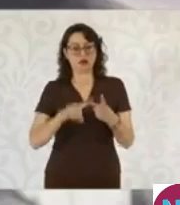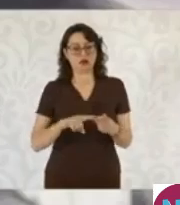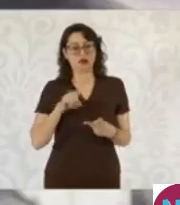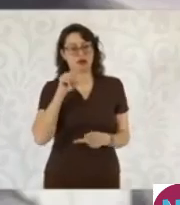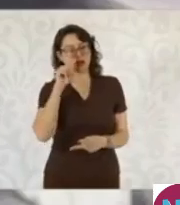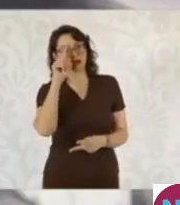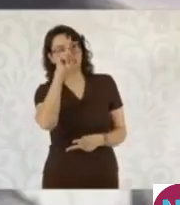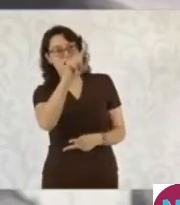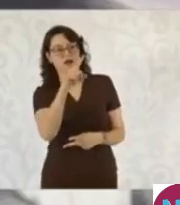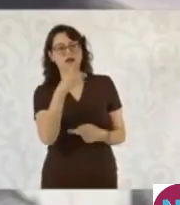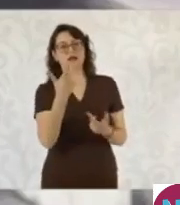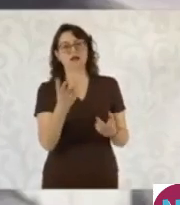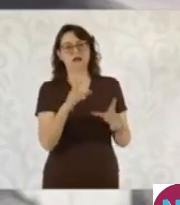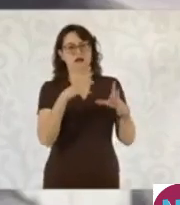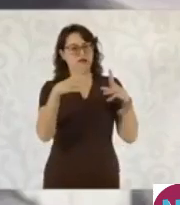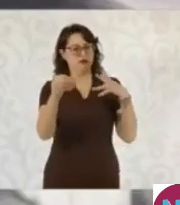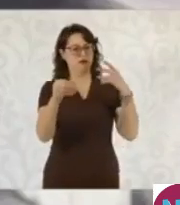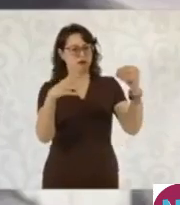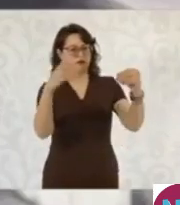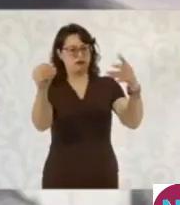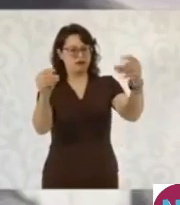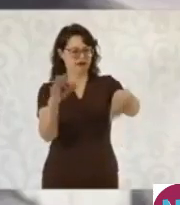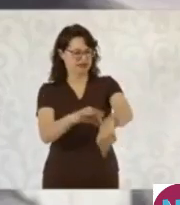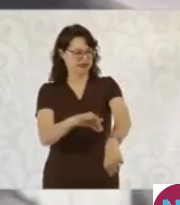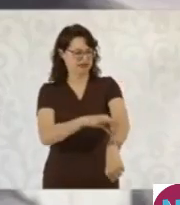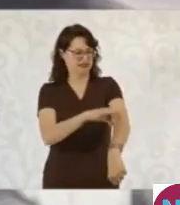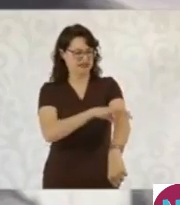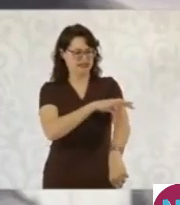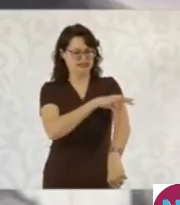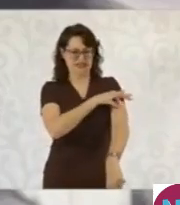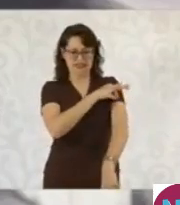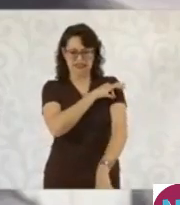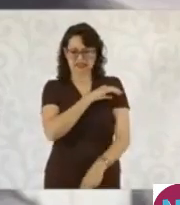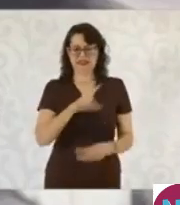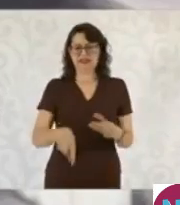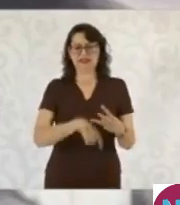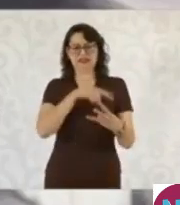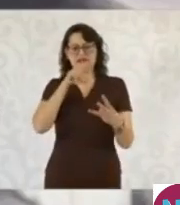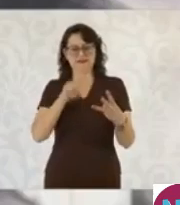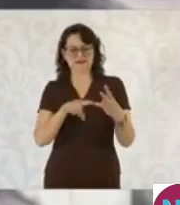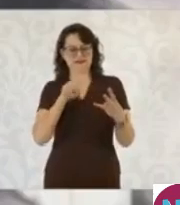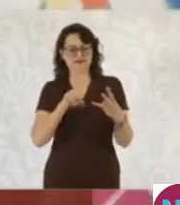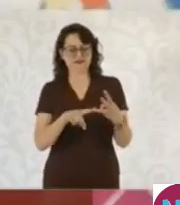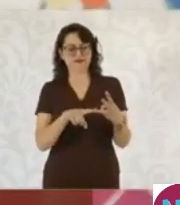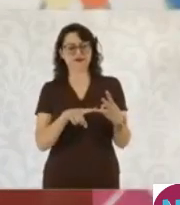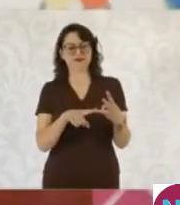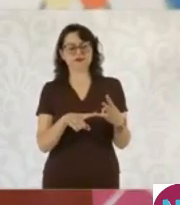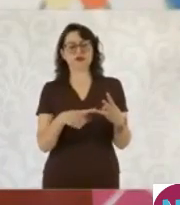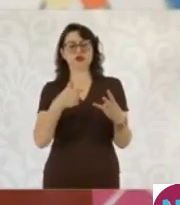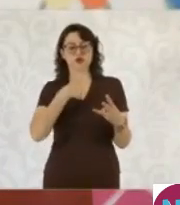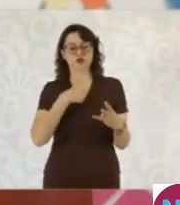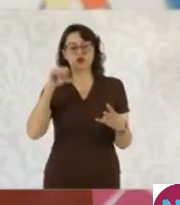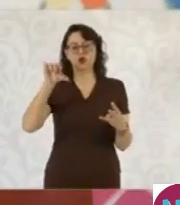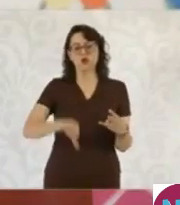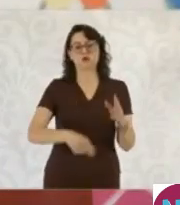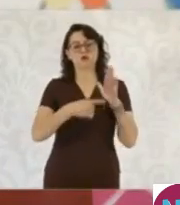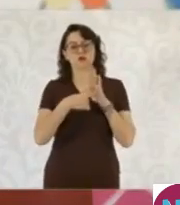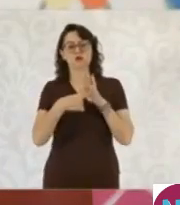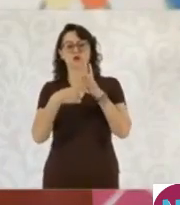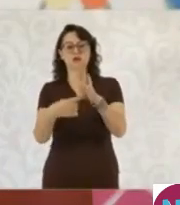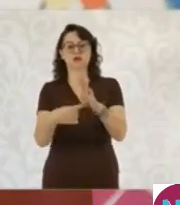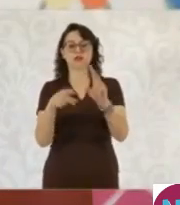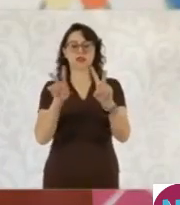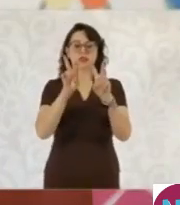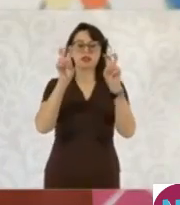que presentará el subsecretario Ramiro Elizalde, y yo me referiré el día de hoy al